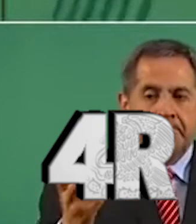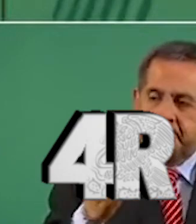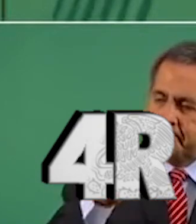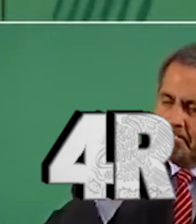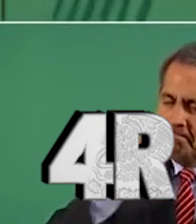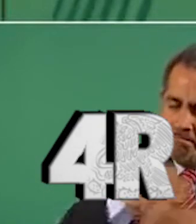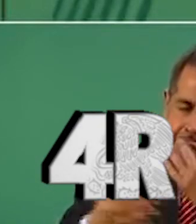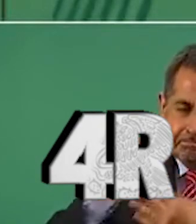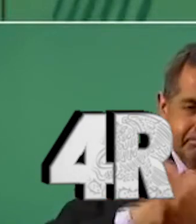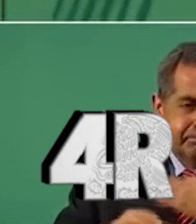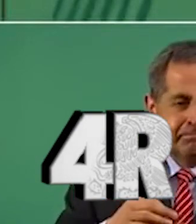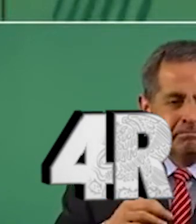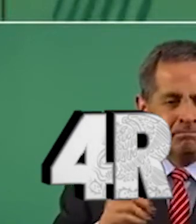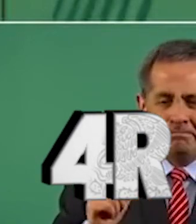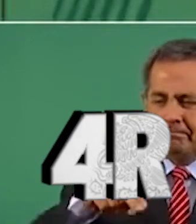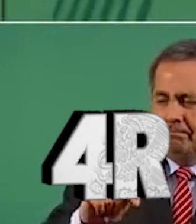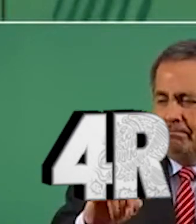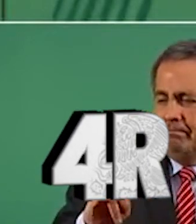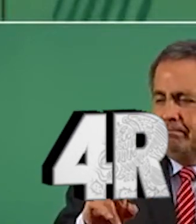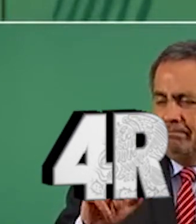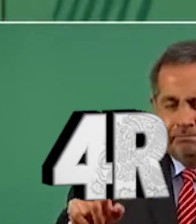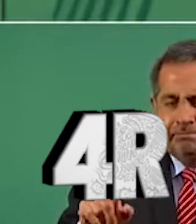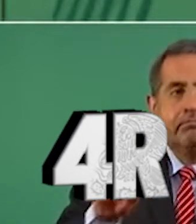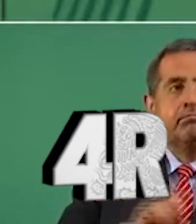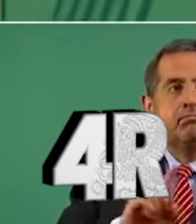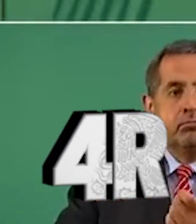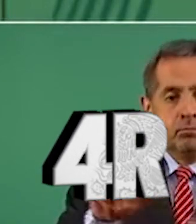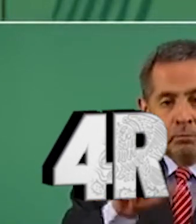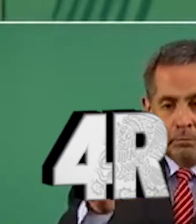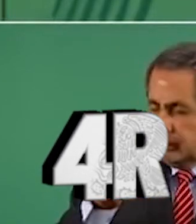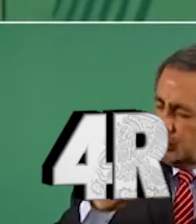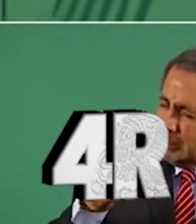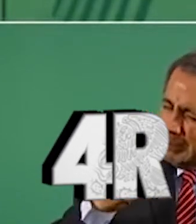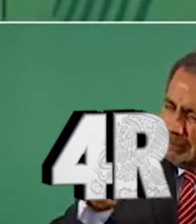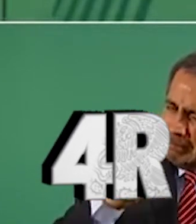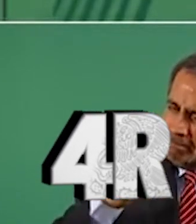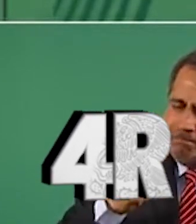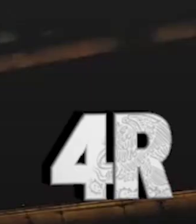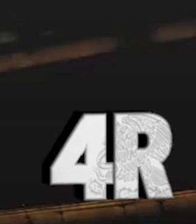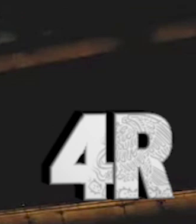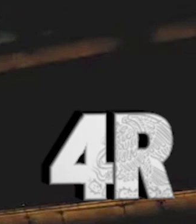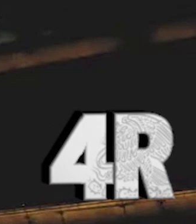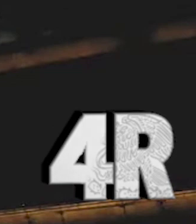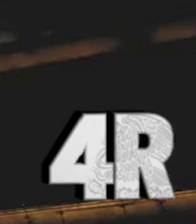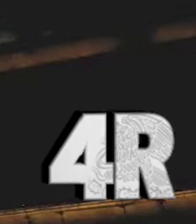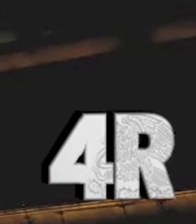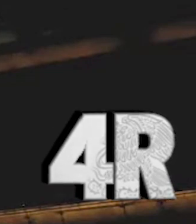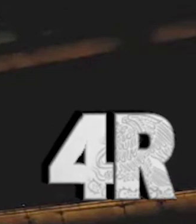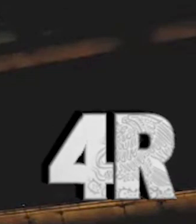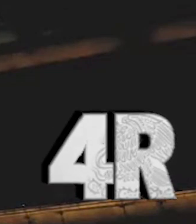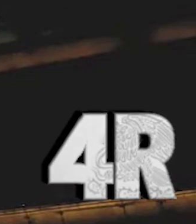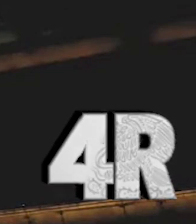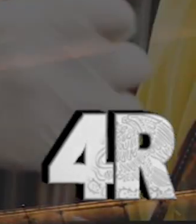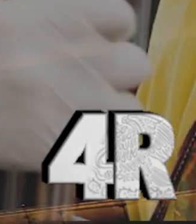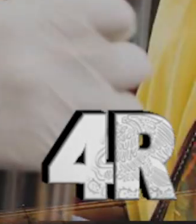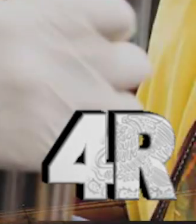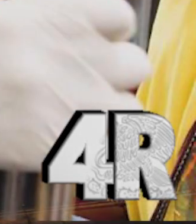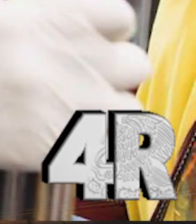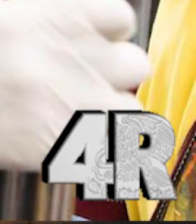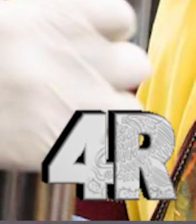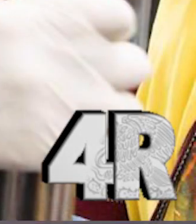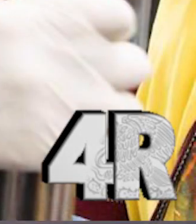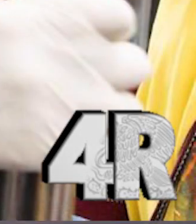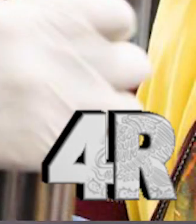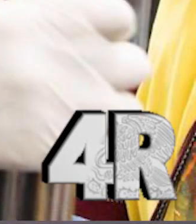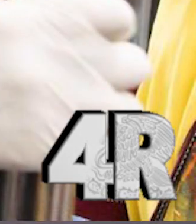trabajo y todo lo que está realizando como presidente de la nación. Y él asevera que se contagió simplemente por estar